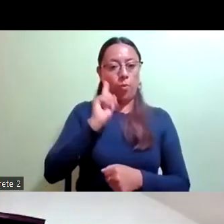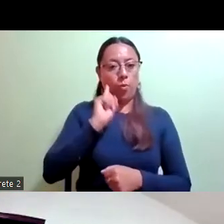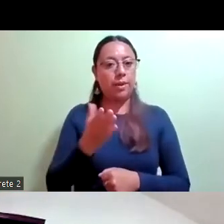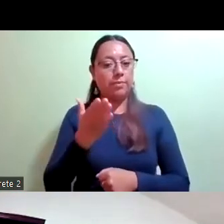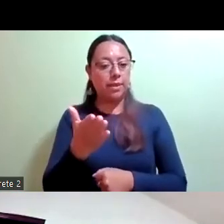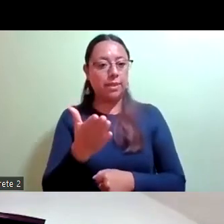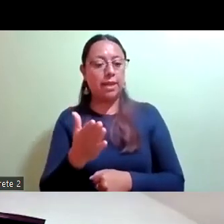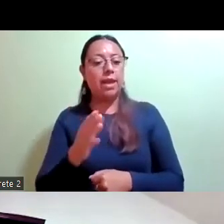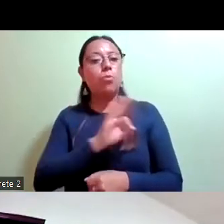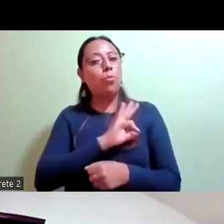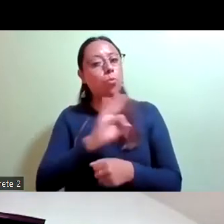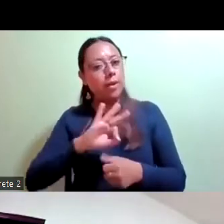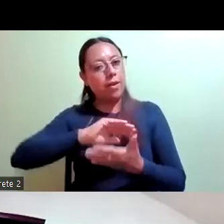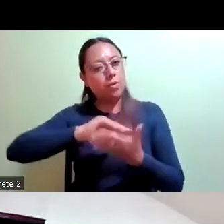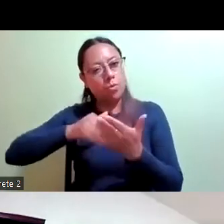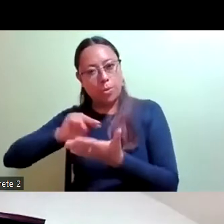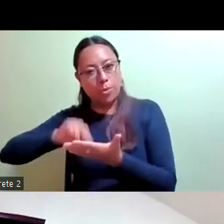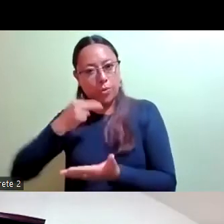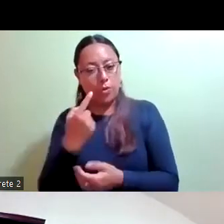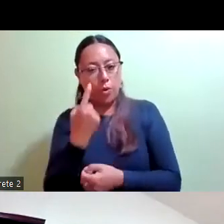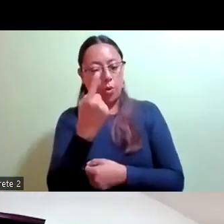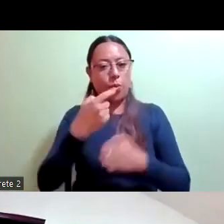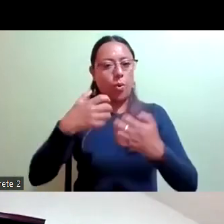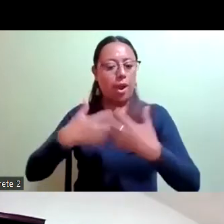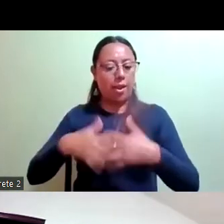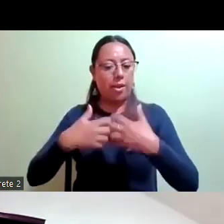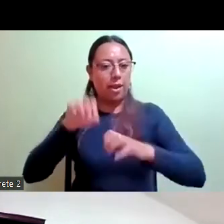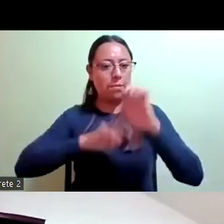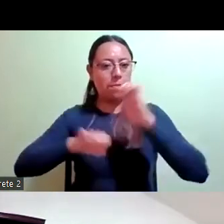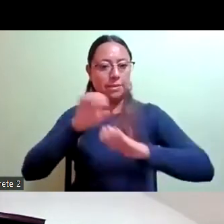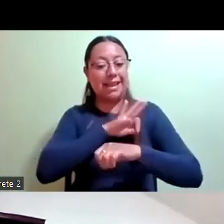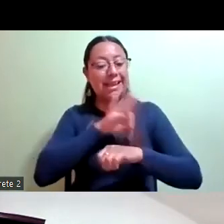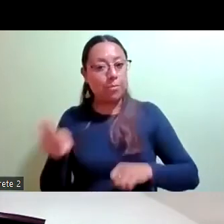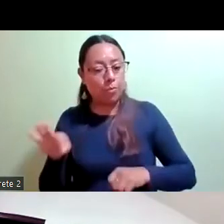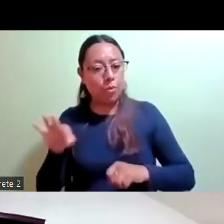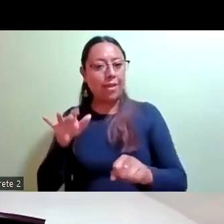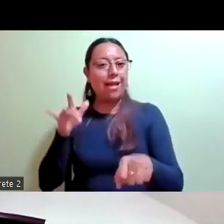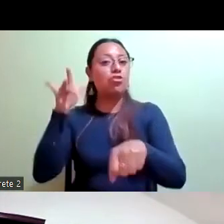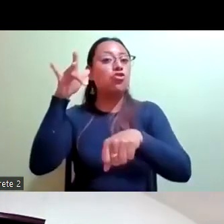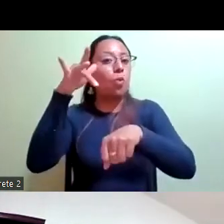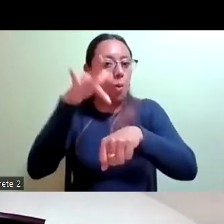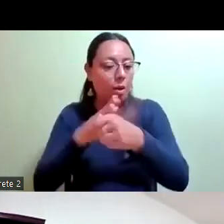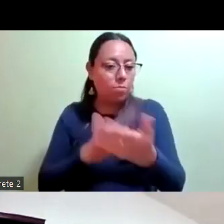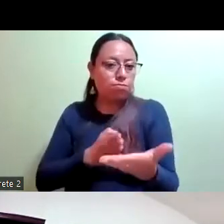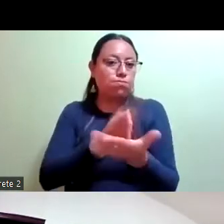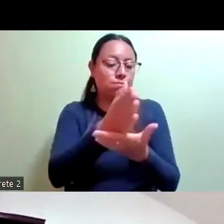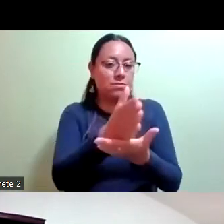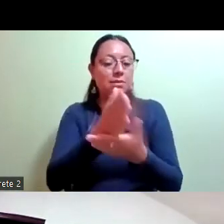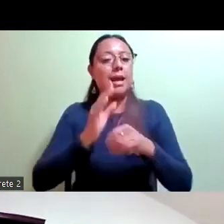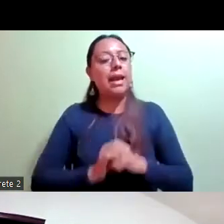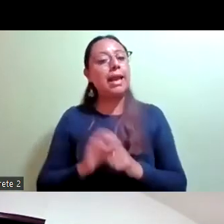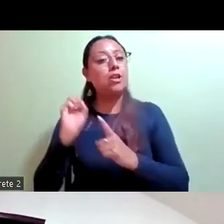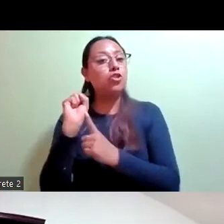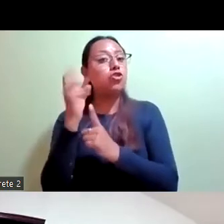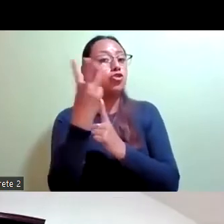una empresa que pueda entrar al software de la página de la Asamblea Legislativa y pueda